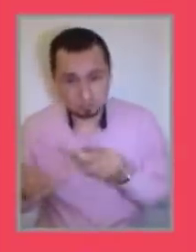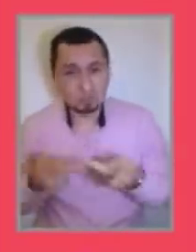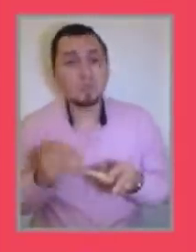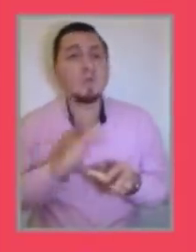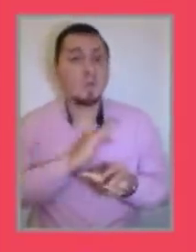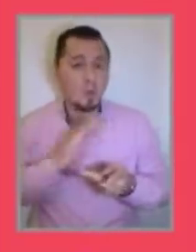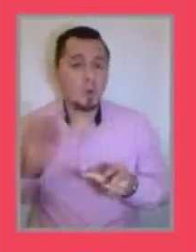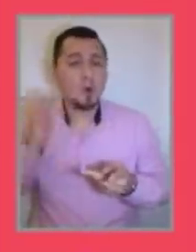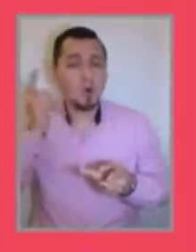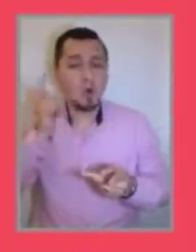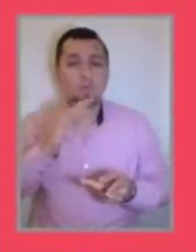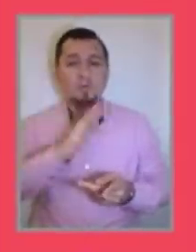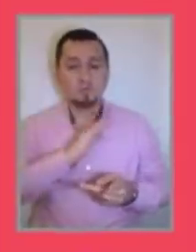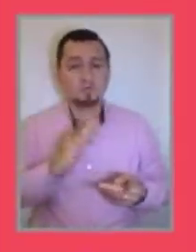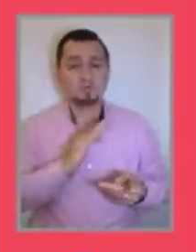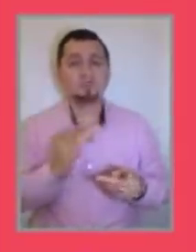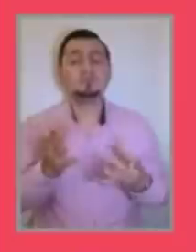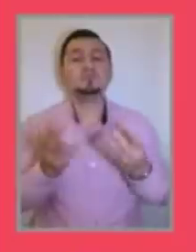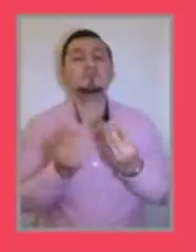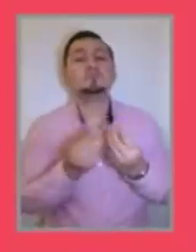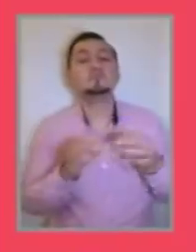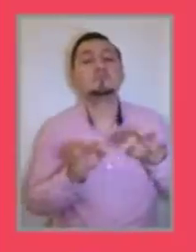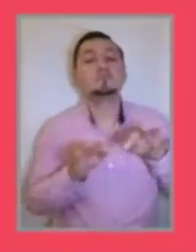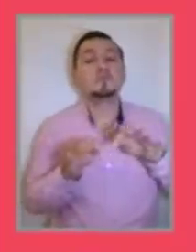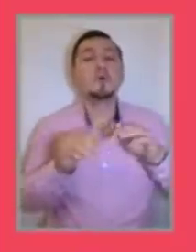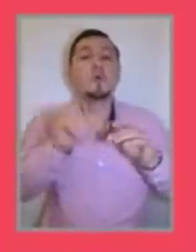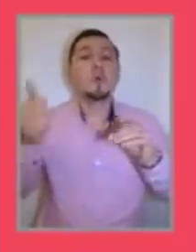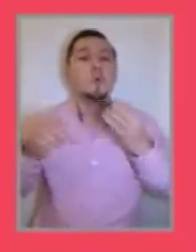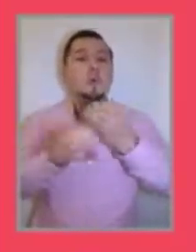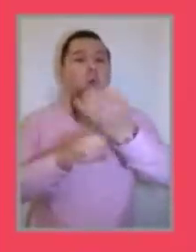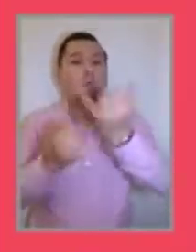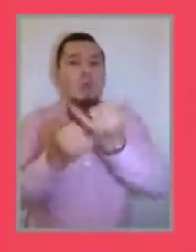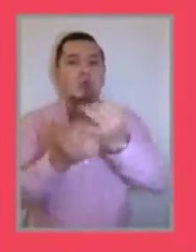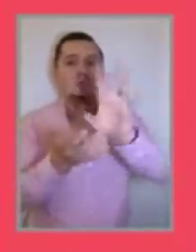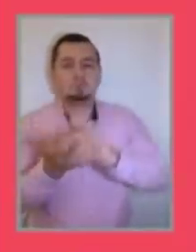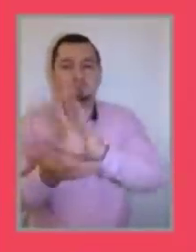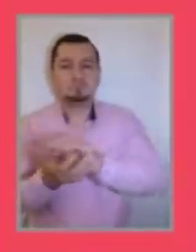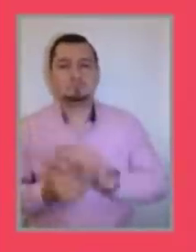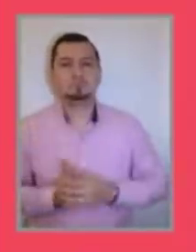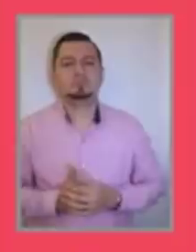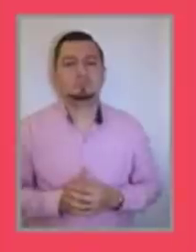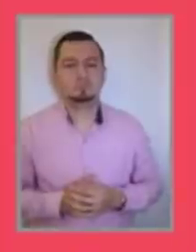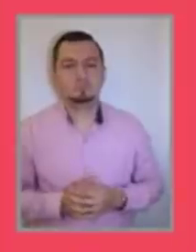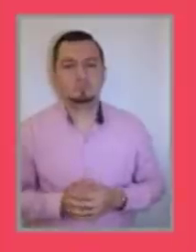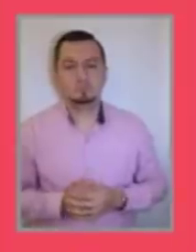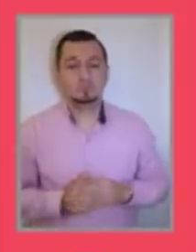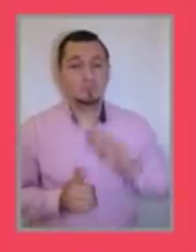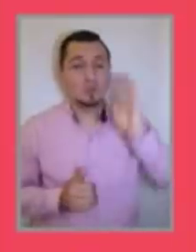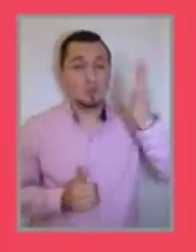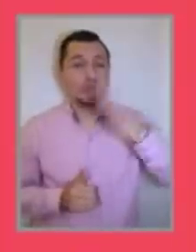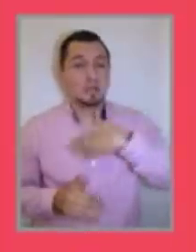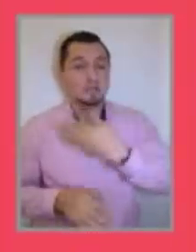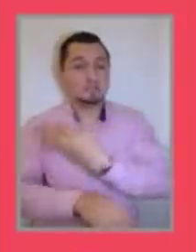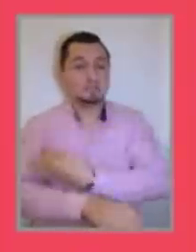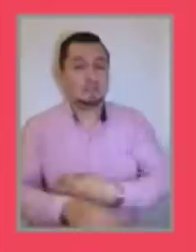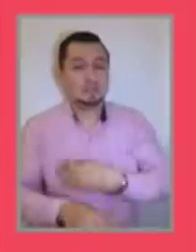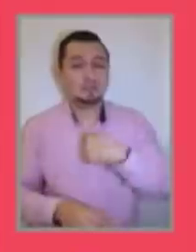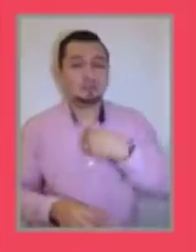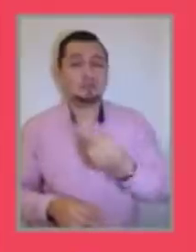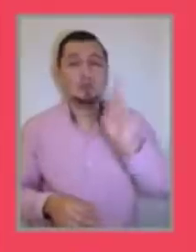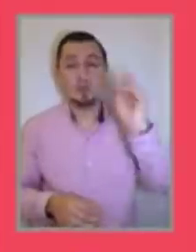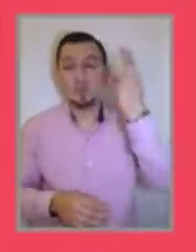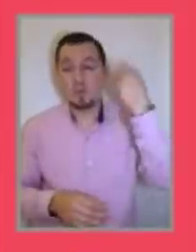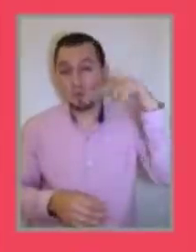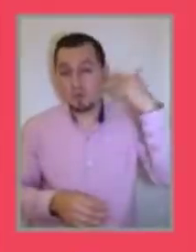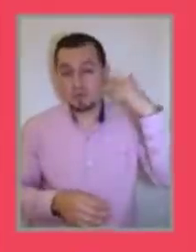también la ruta de trabajo de otros estados de la República. ¿Qué tal? Muy buenas tardes. La Universidad de